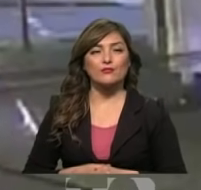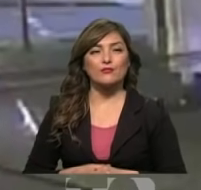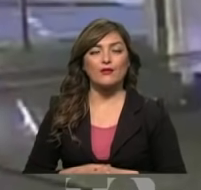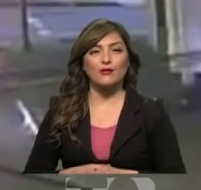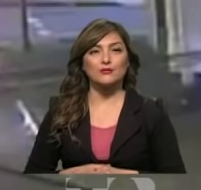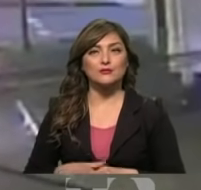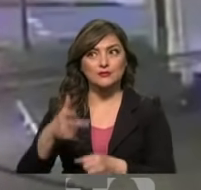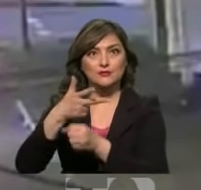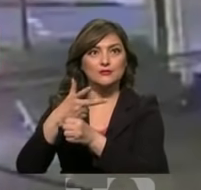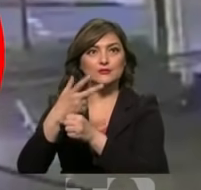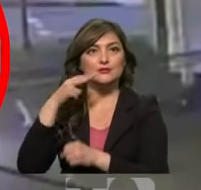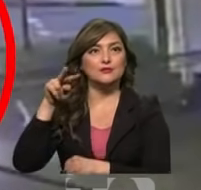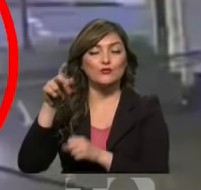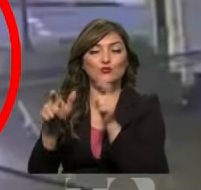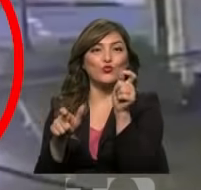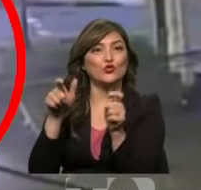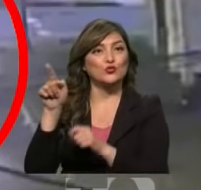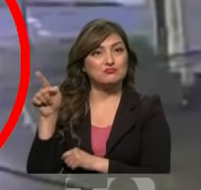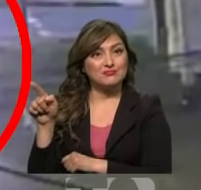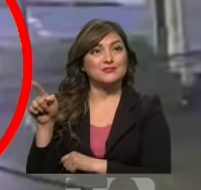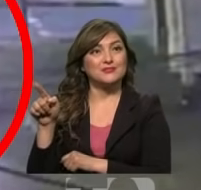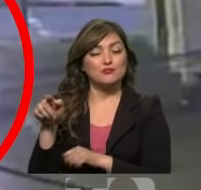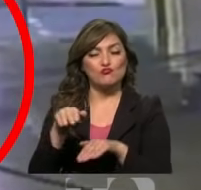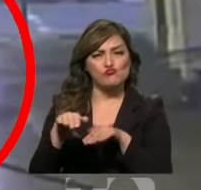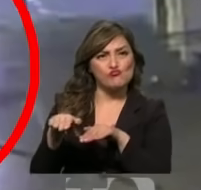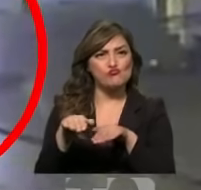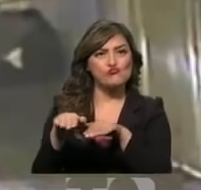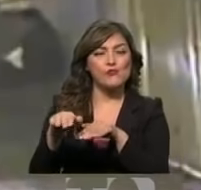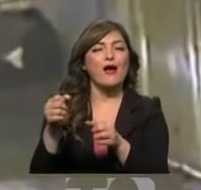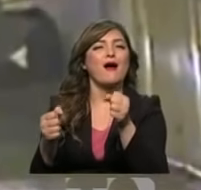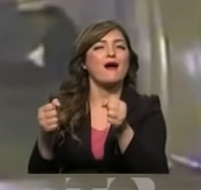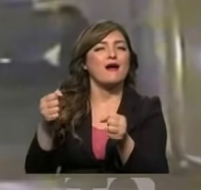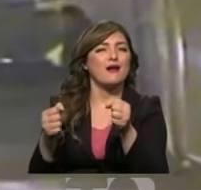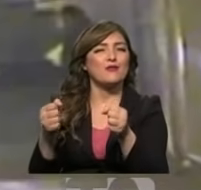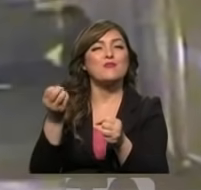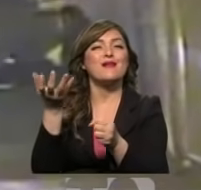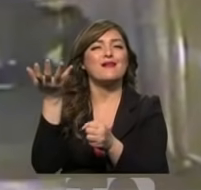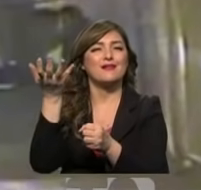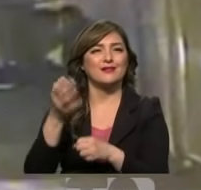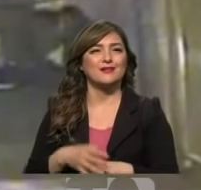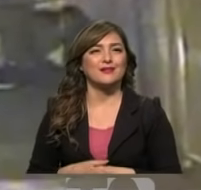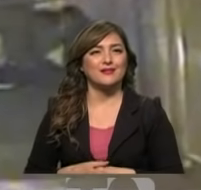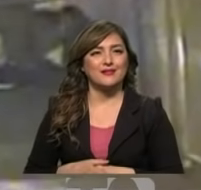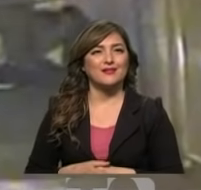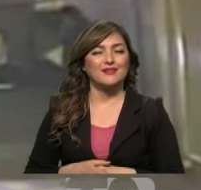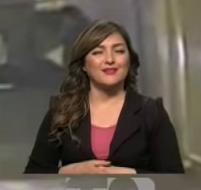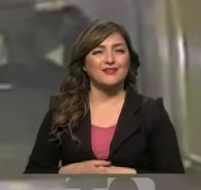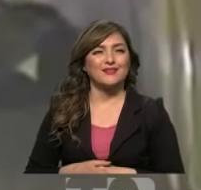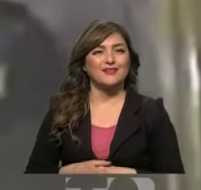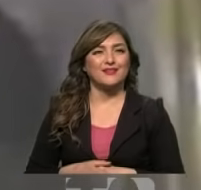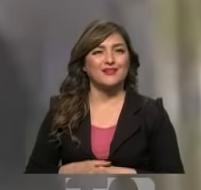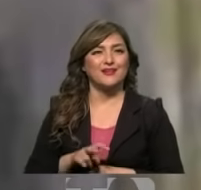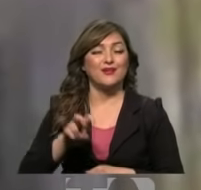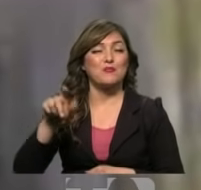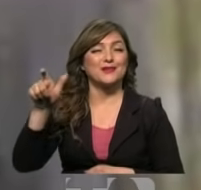En otra grabación se ve a unas personas que se movilizan a bordo de un auto blanco. Los ocupantes del automotor roban